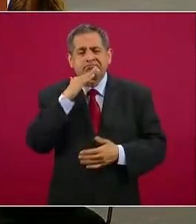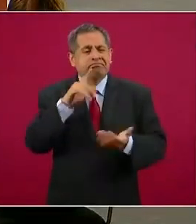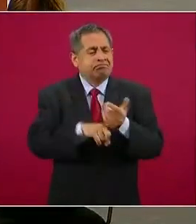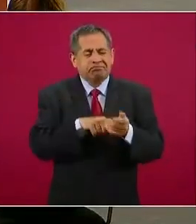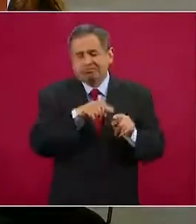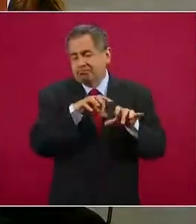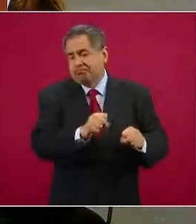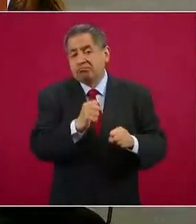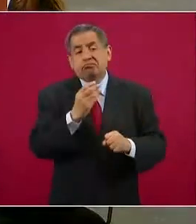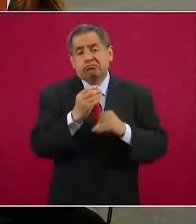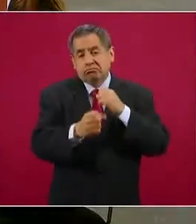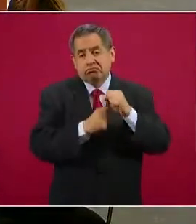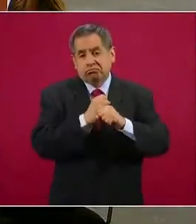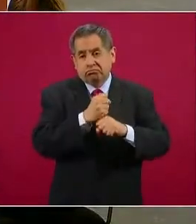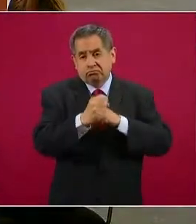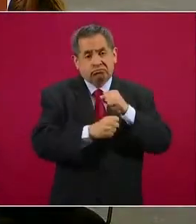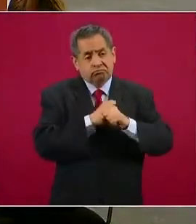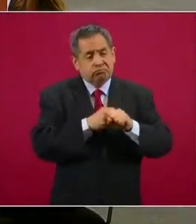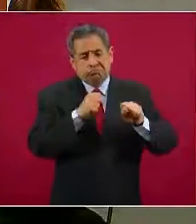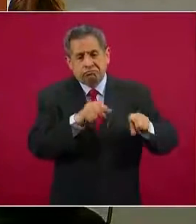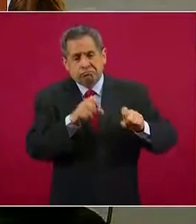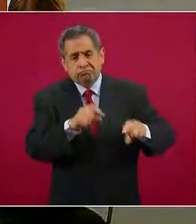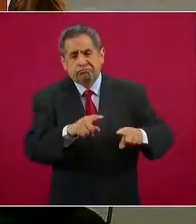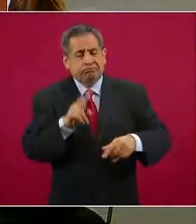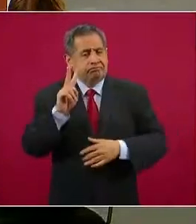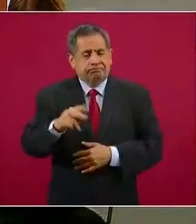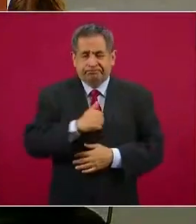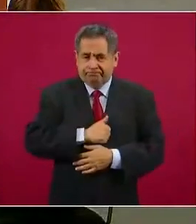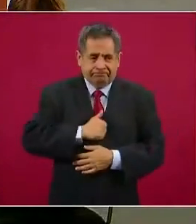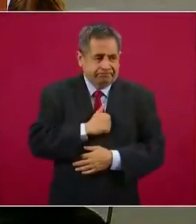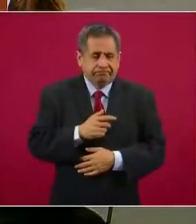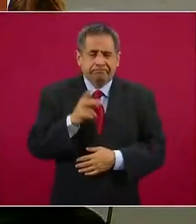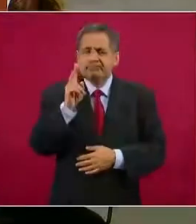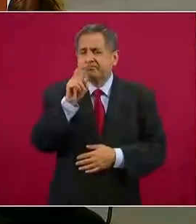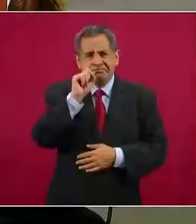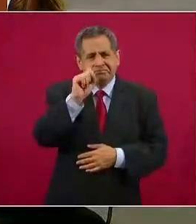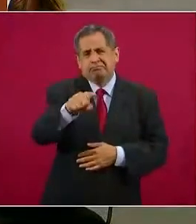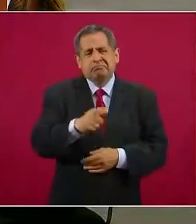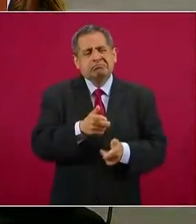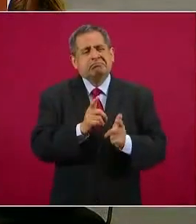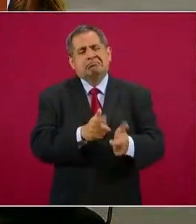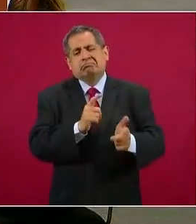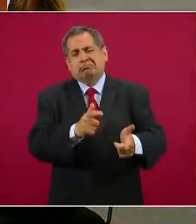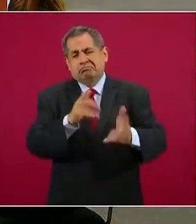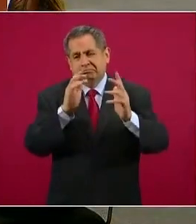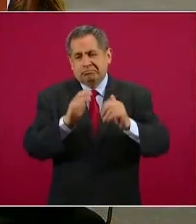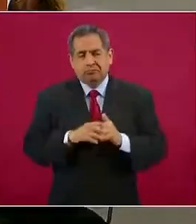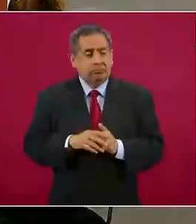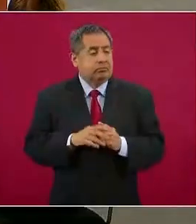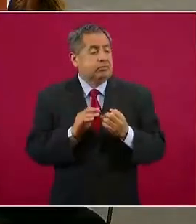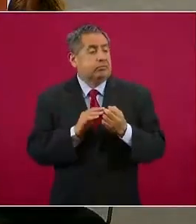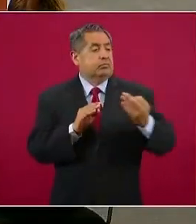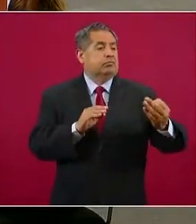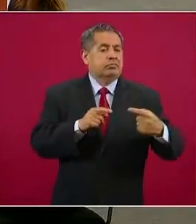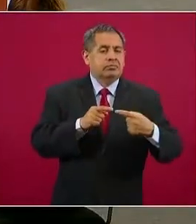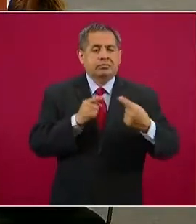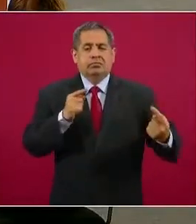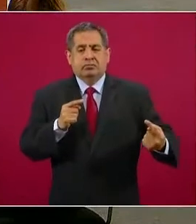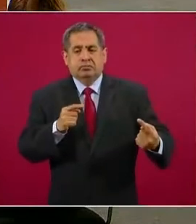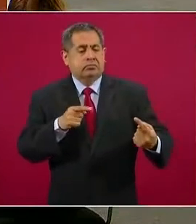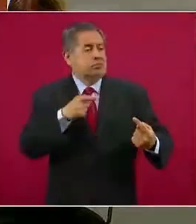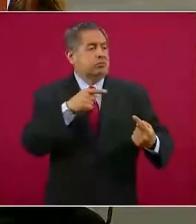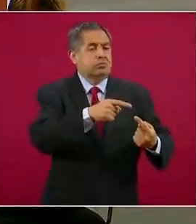ya varios años. Desgraciadamente, es una burla también, que los de enfrente, los adversarios, nunca se había